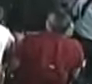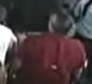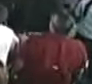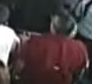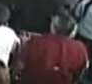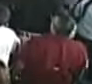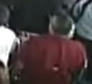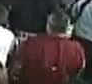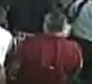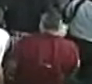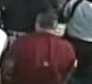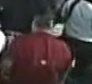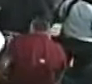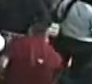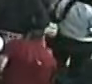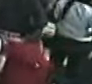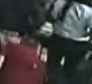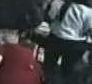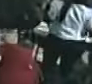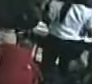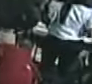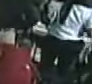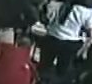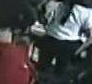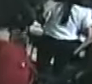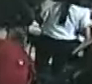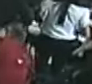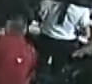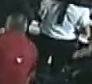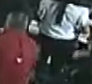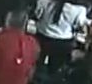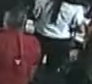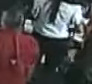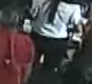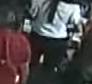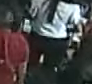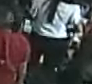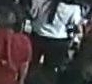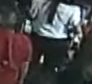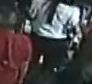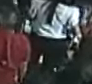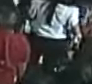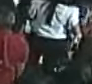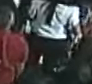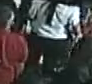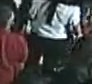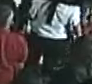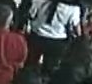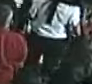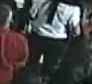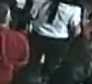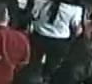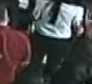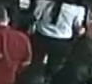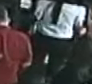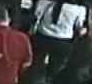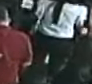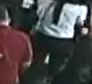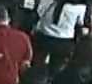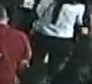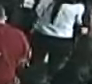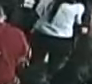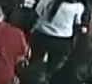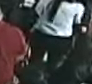Venezuela, Nicolás Maduro Moros, al culminar este importante acto, en donde pudimos ser testigos de lo que fue la entrega del acto de notificación